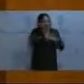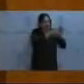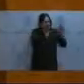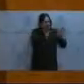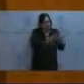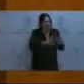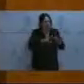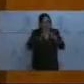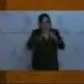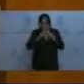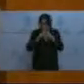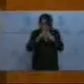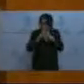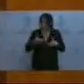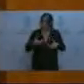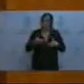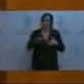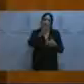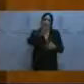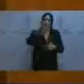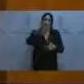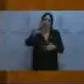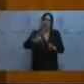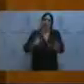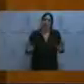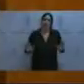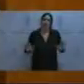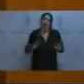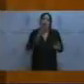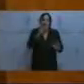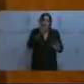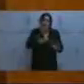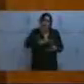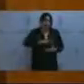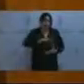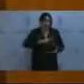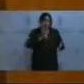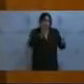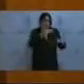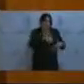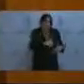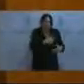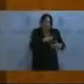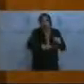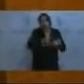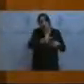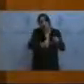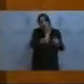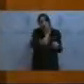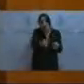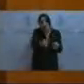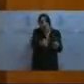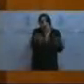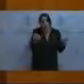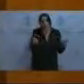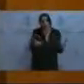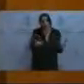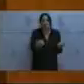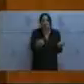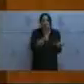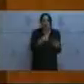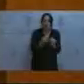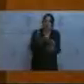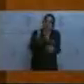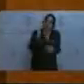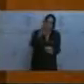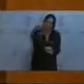las ayudas de la PAC. Y lo que genera su incapacidad es precisamente una acción penalizadora a los ganaderos. O